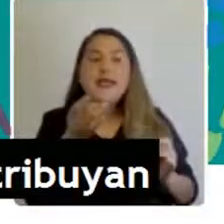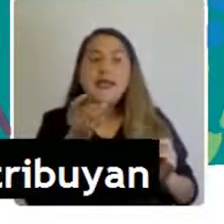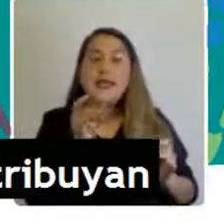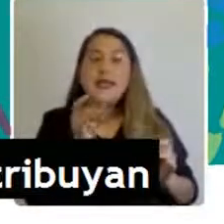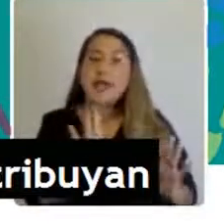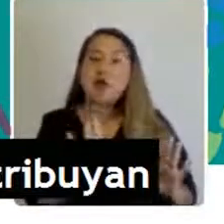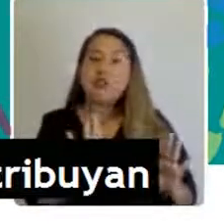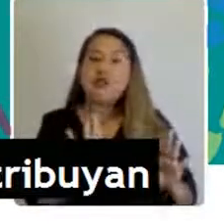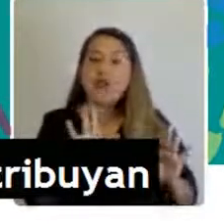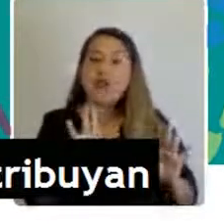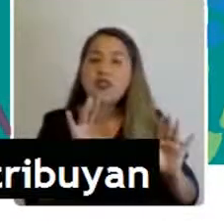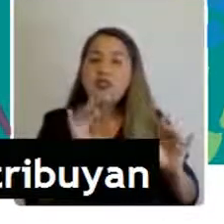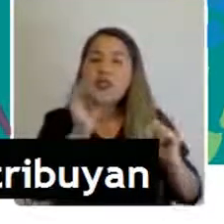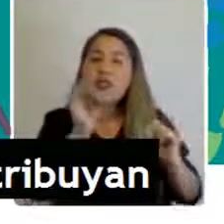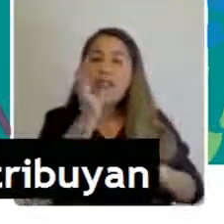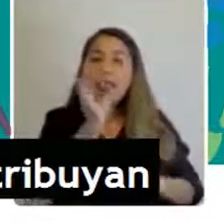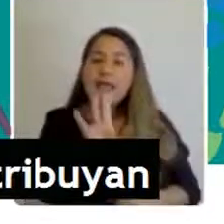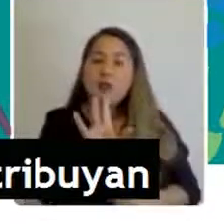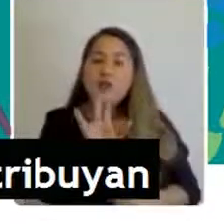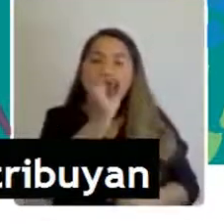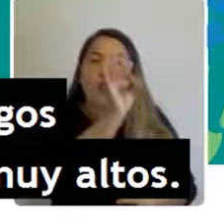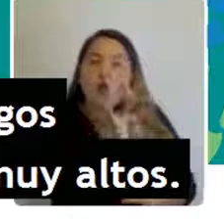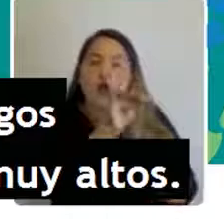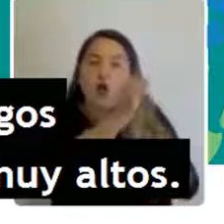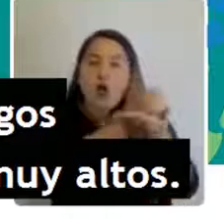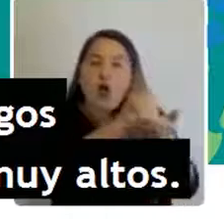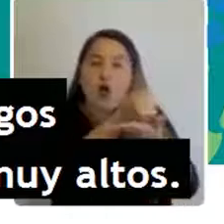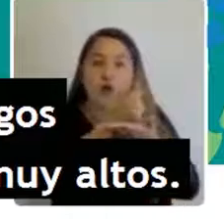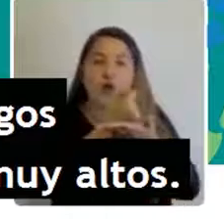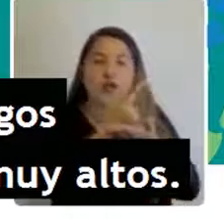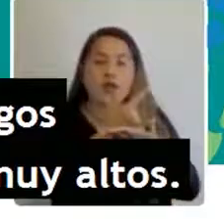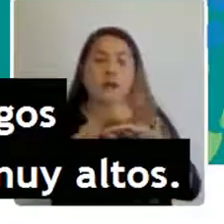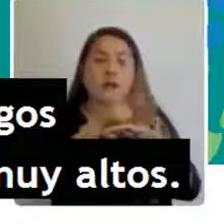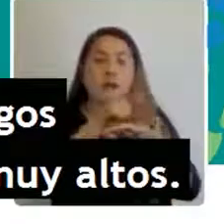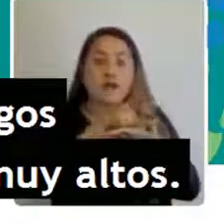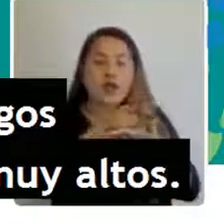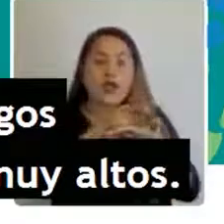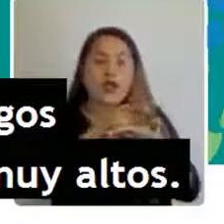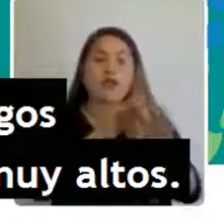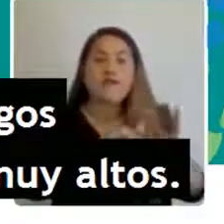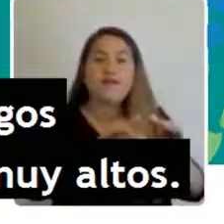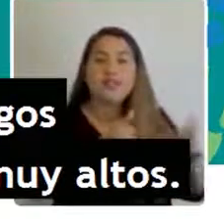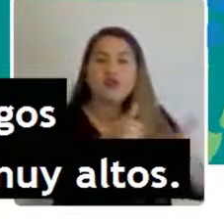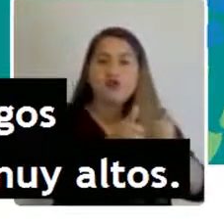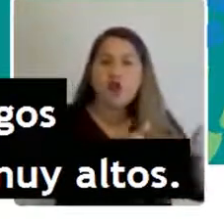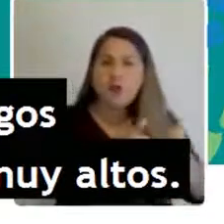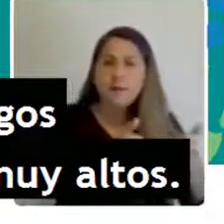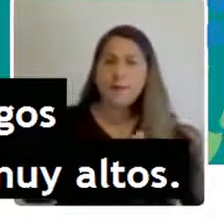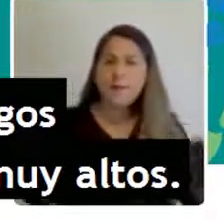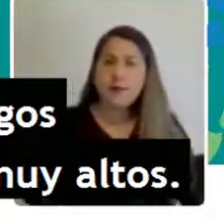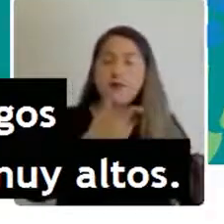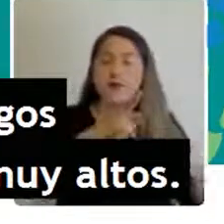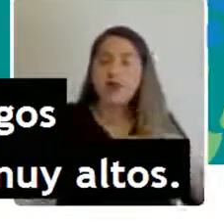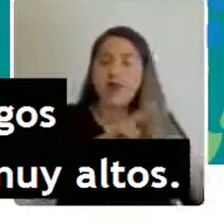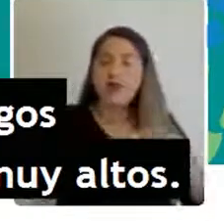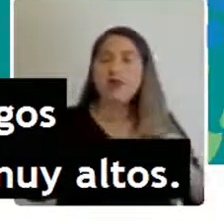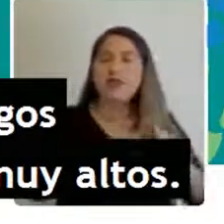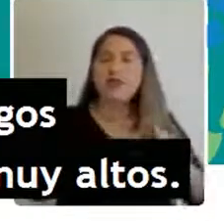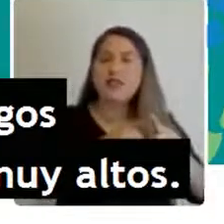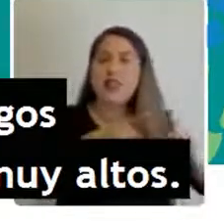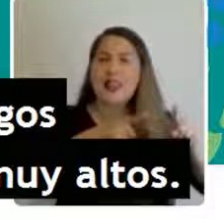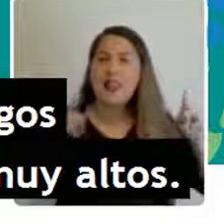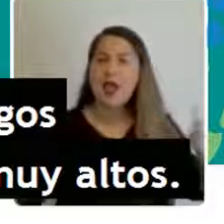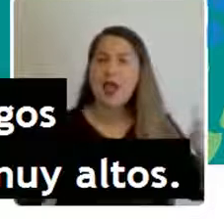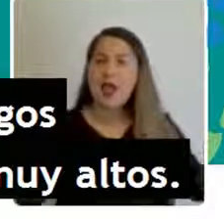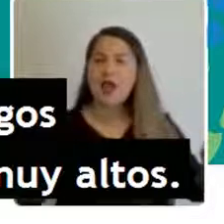para que otros medicamentos también contribuyan y compitan, y entonces esto genera largos periodos con